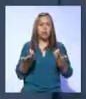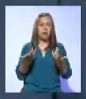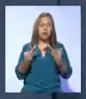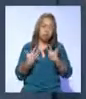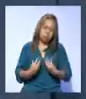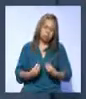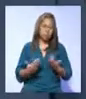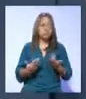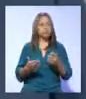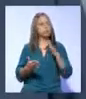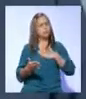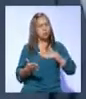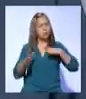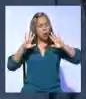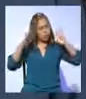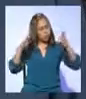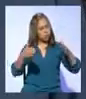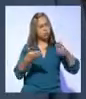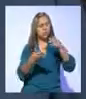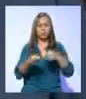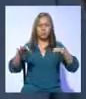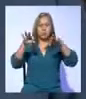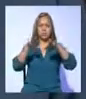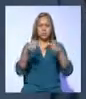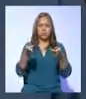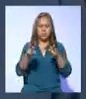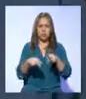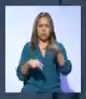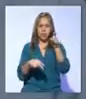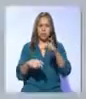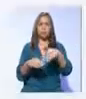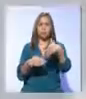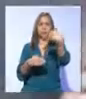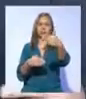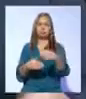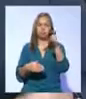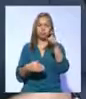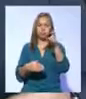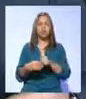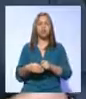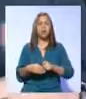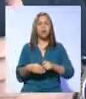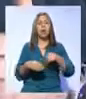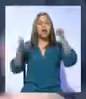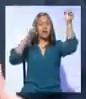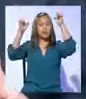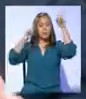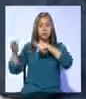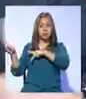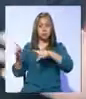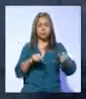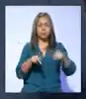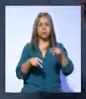la bienvenida a todas las reformas que se pueden hacer, creo que todavía se debe avanzar mucho más. Todas las políticas públicas, por